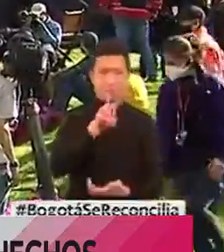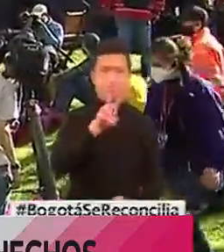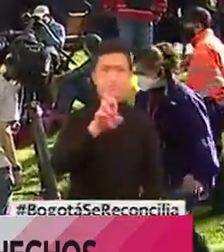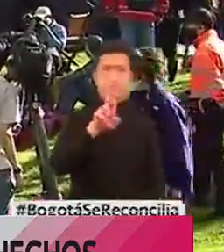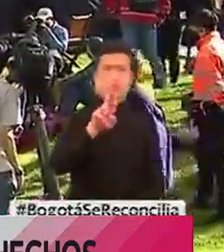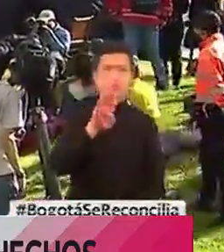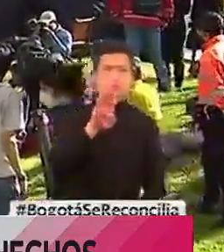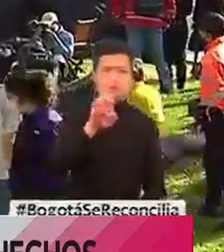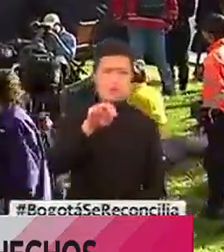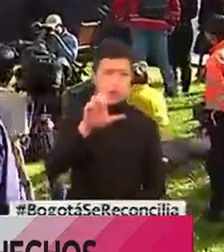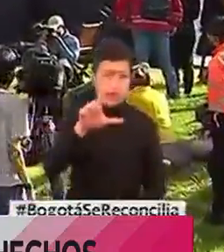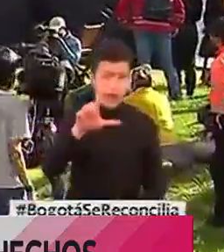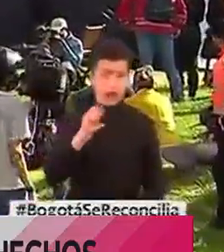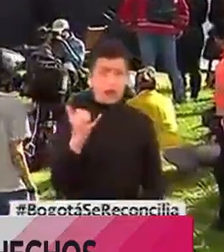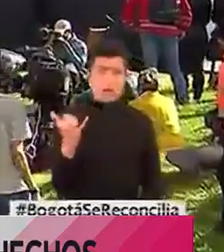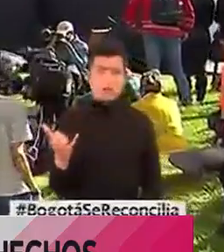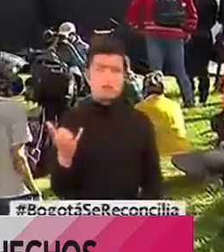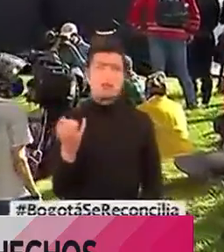están